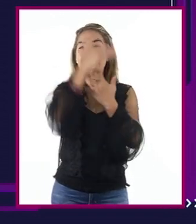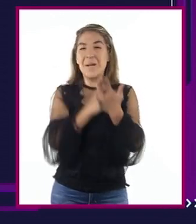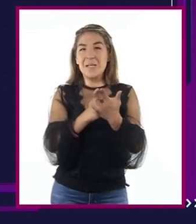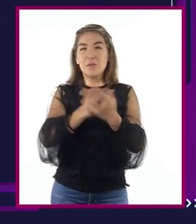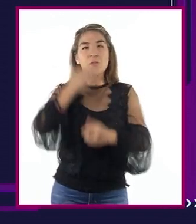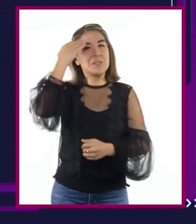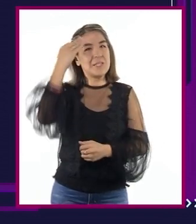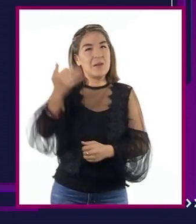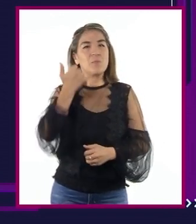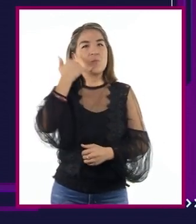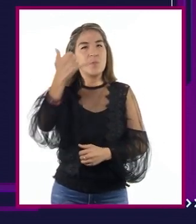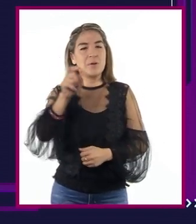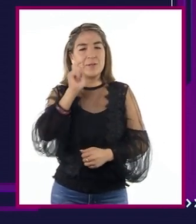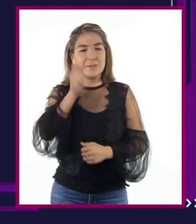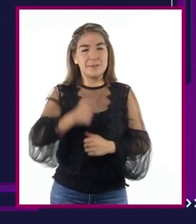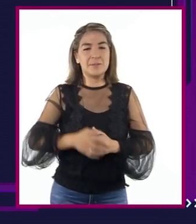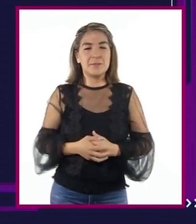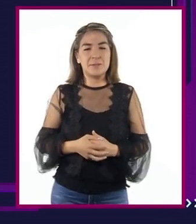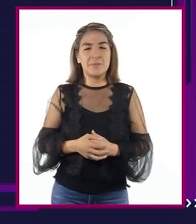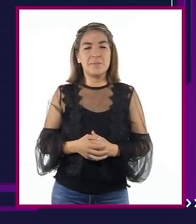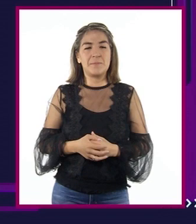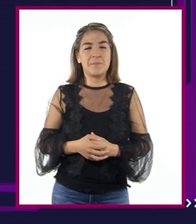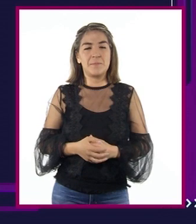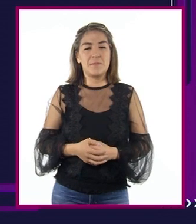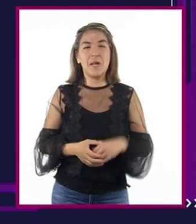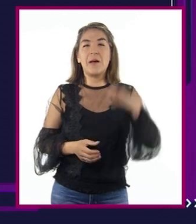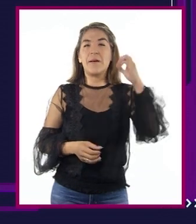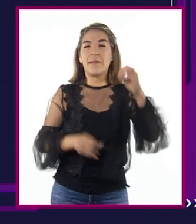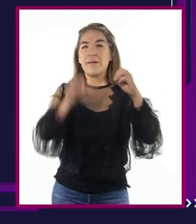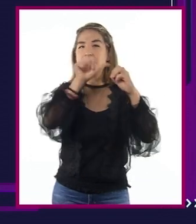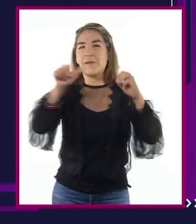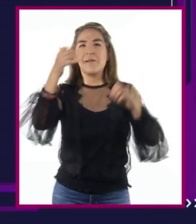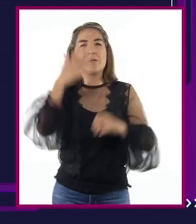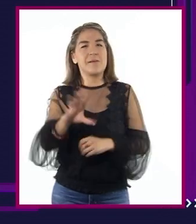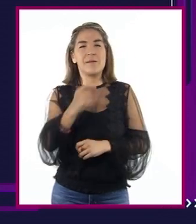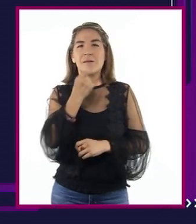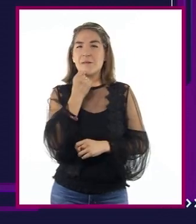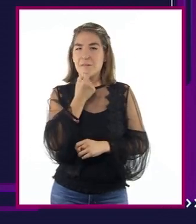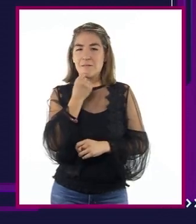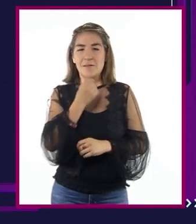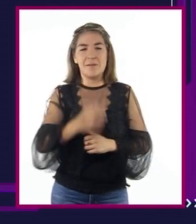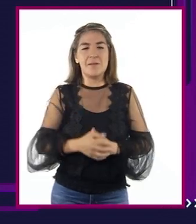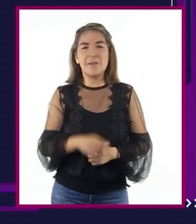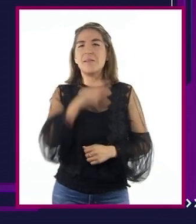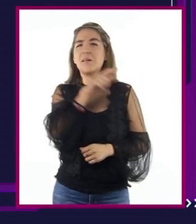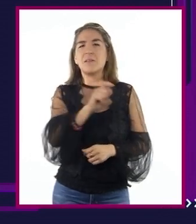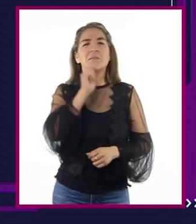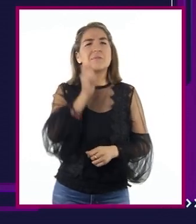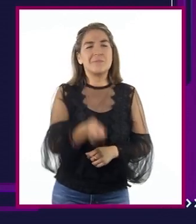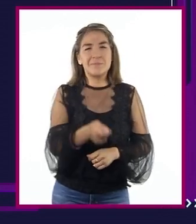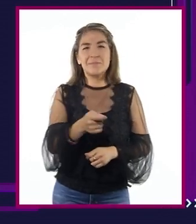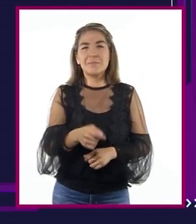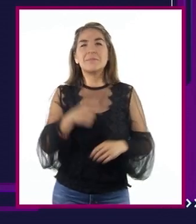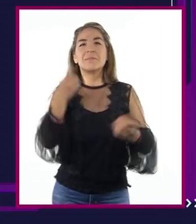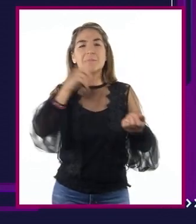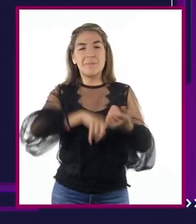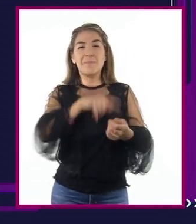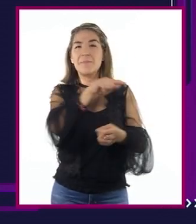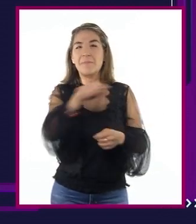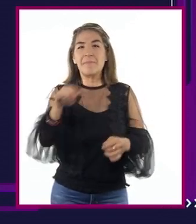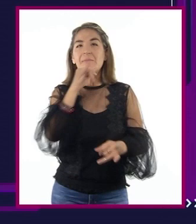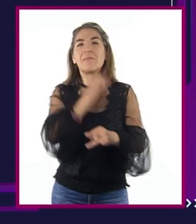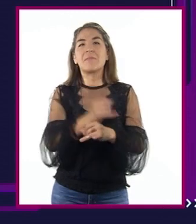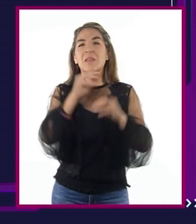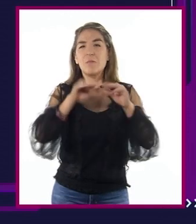altura corresponde al intervalo de 0 a 10 segundos. Es decir, en este intervalo hubo